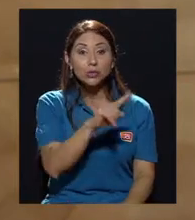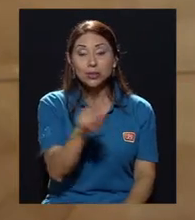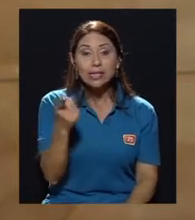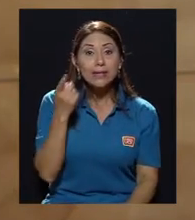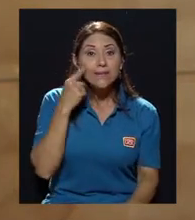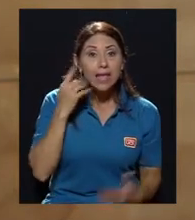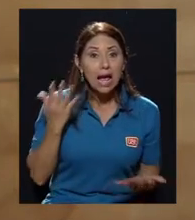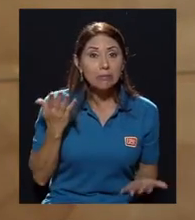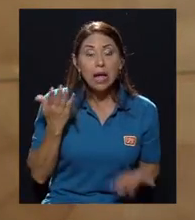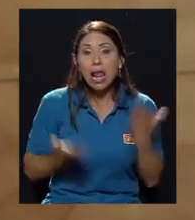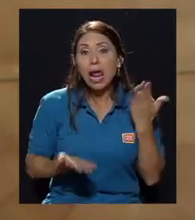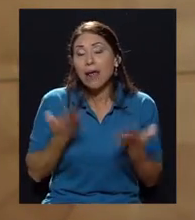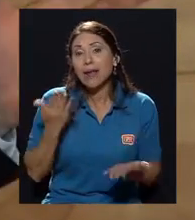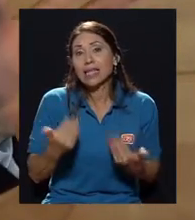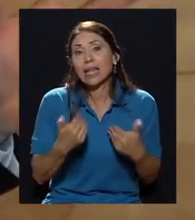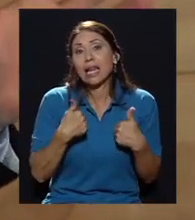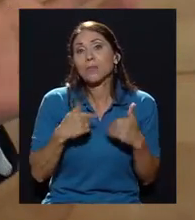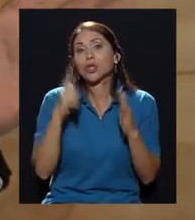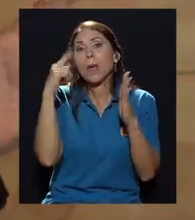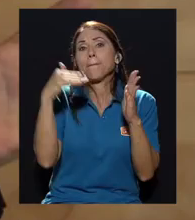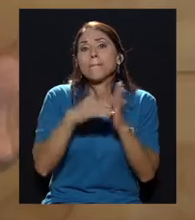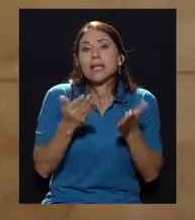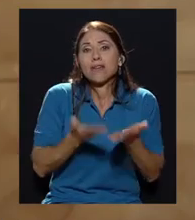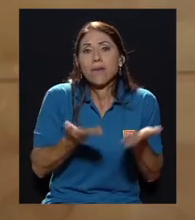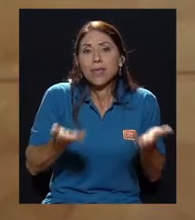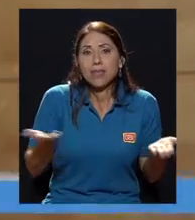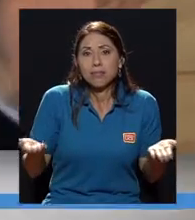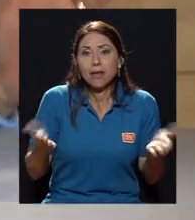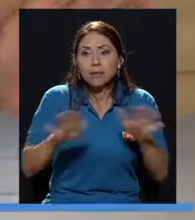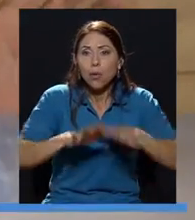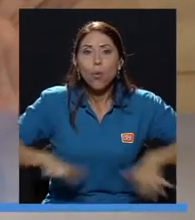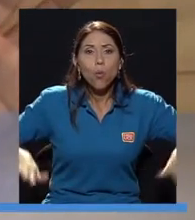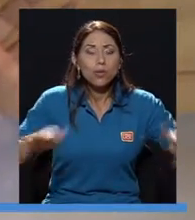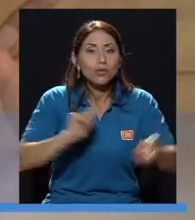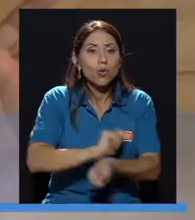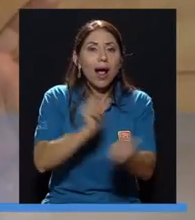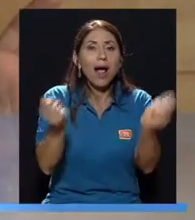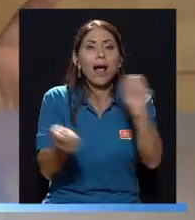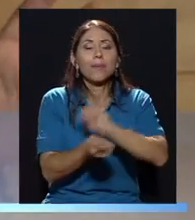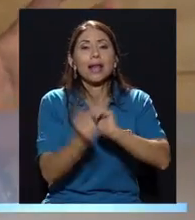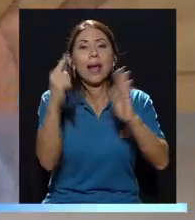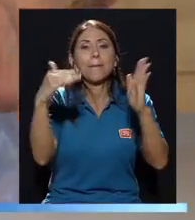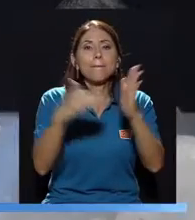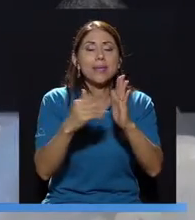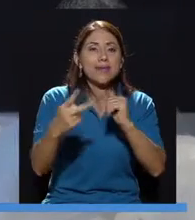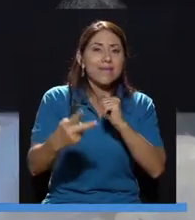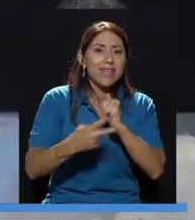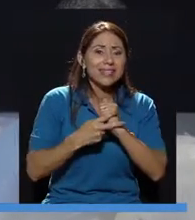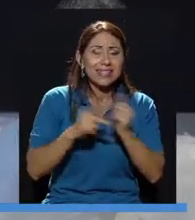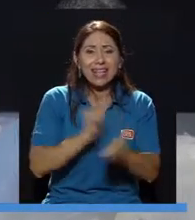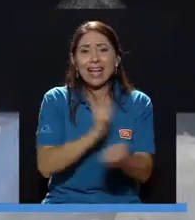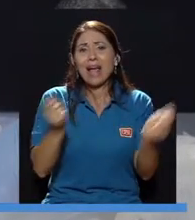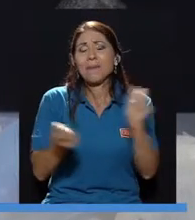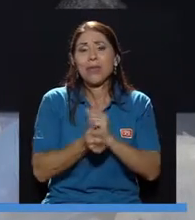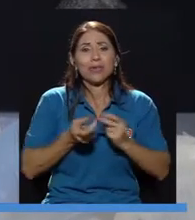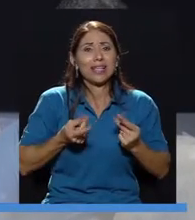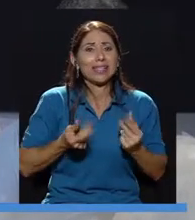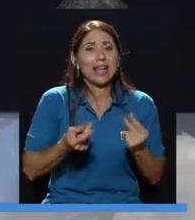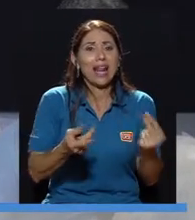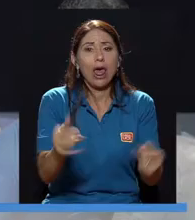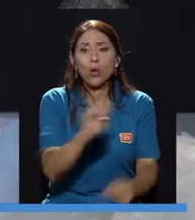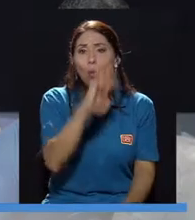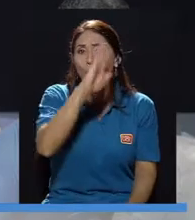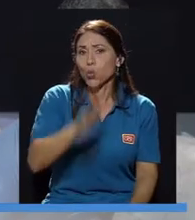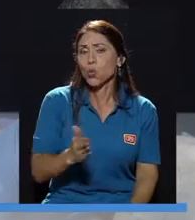Y si se fijan, a la larga tendremos 1000 herramientas, el contexto cambiará 1000 veces y ha cambiado y se ha acelerado como nunca en